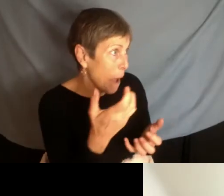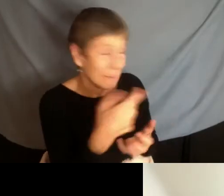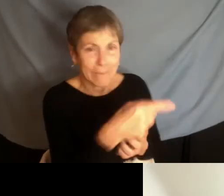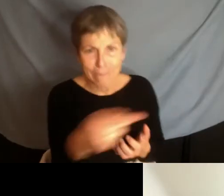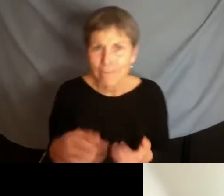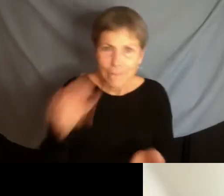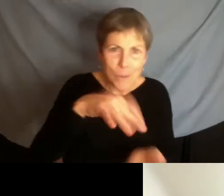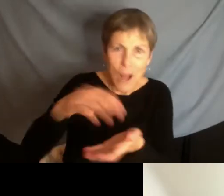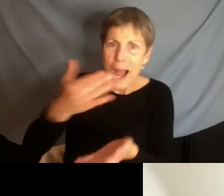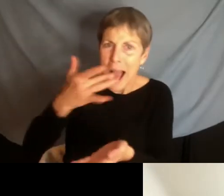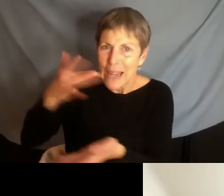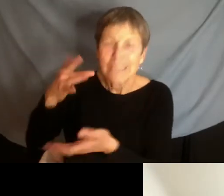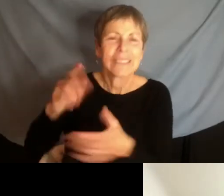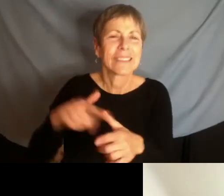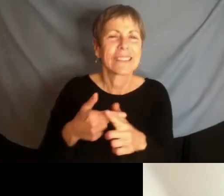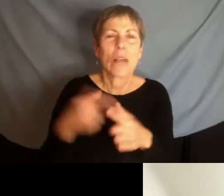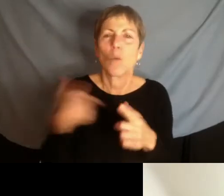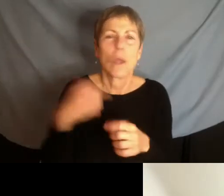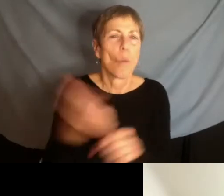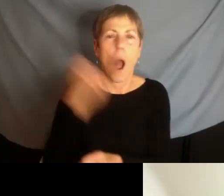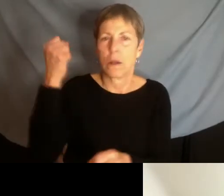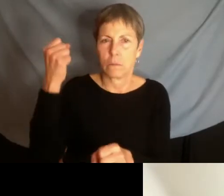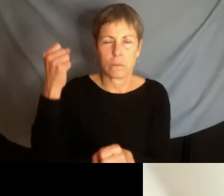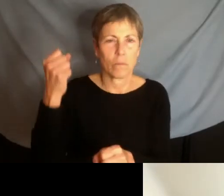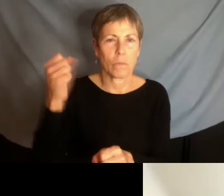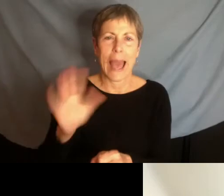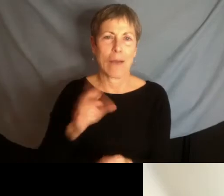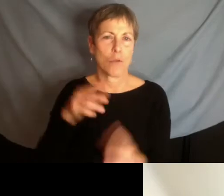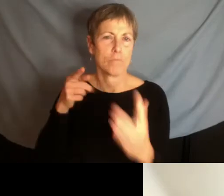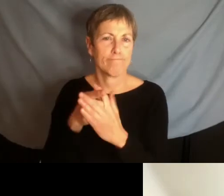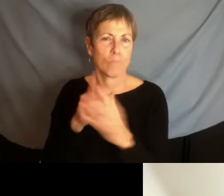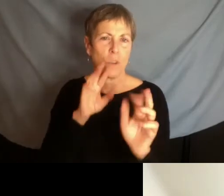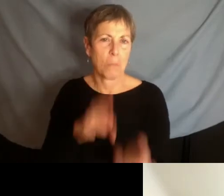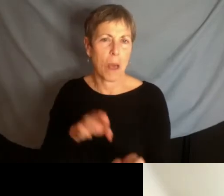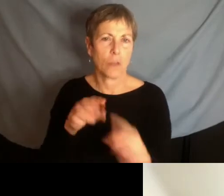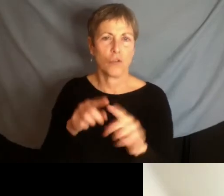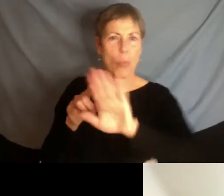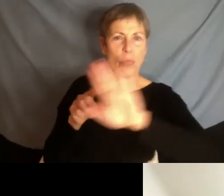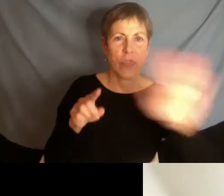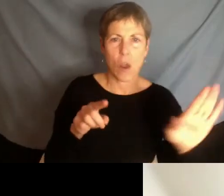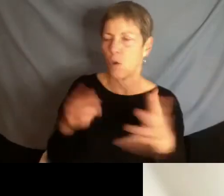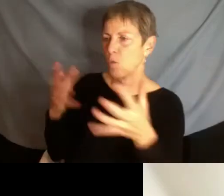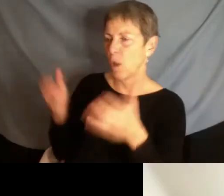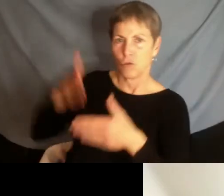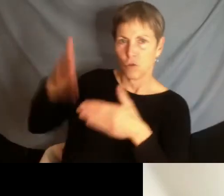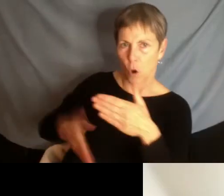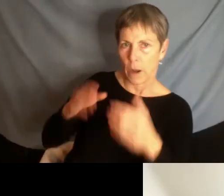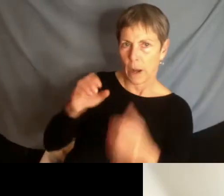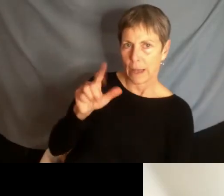mitad de esta conversación tan intenso. Bueno, al final nosotros ganamos nuestra respuesta del hecho de